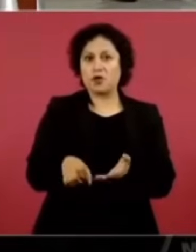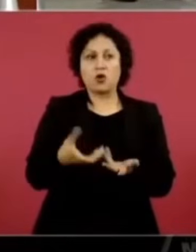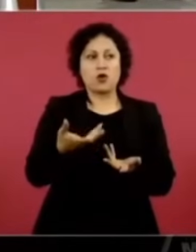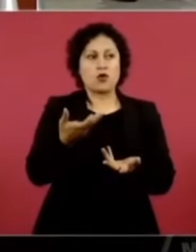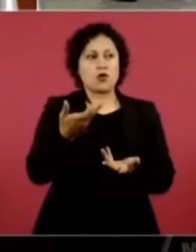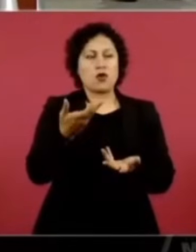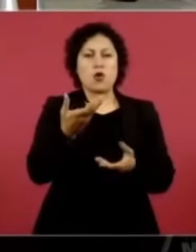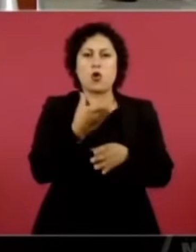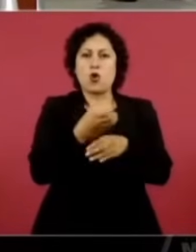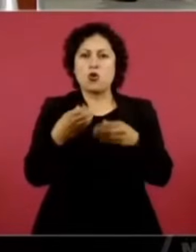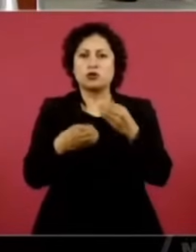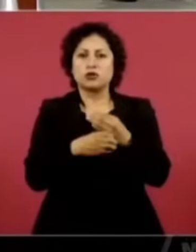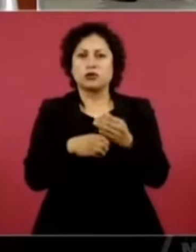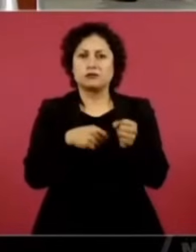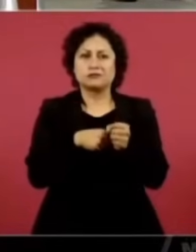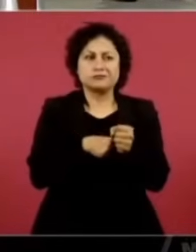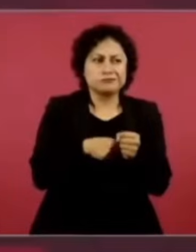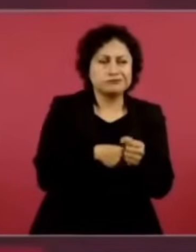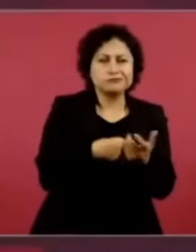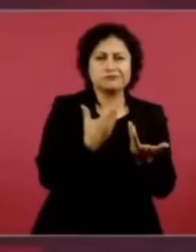ventilen,